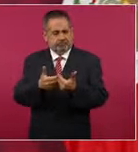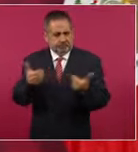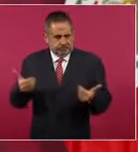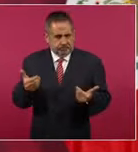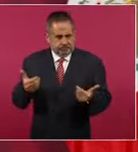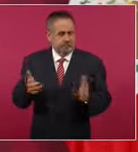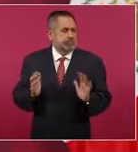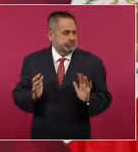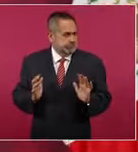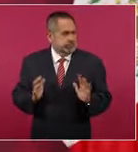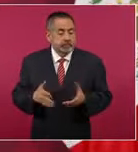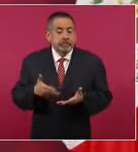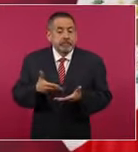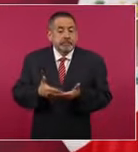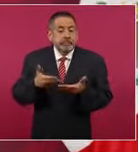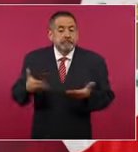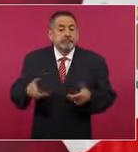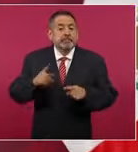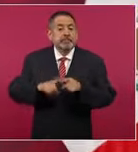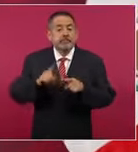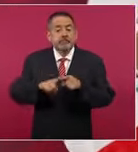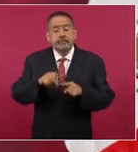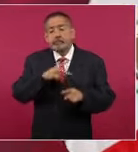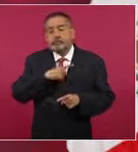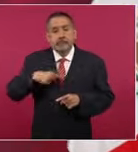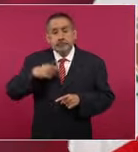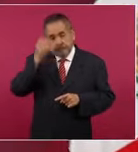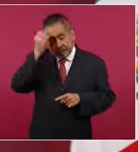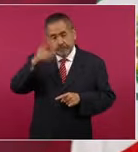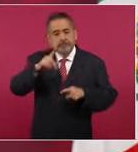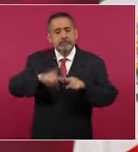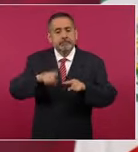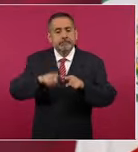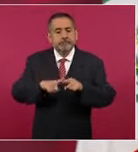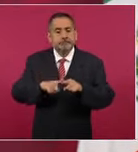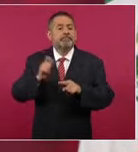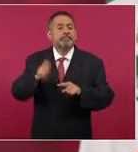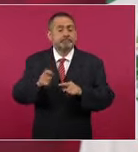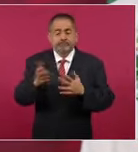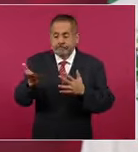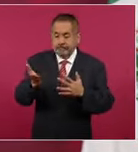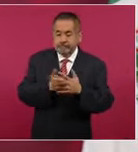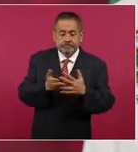necesita, no lo olvide, es separar